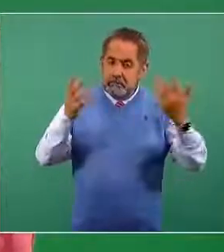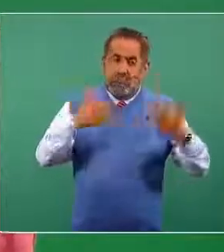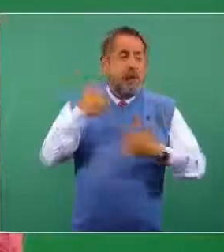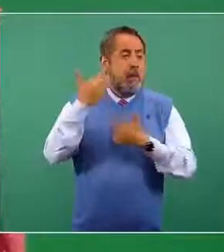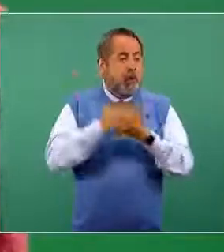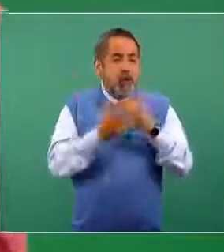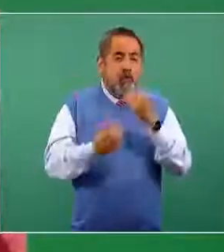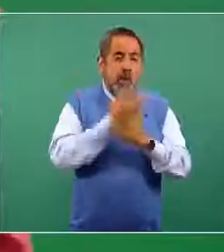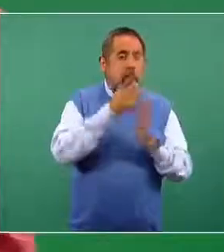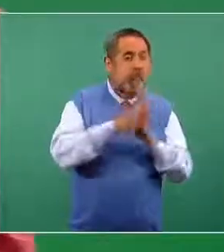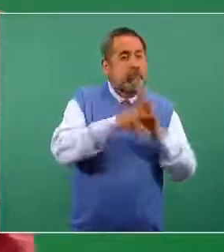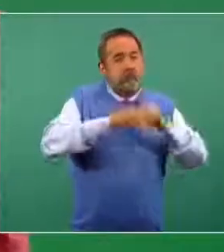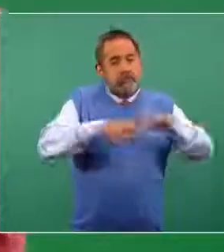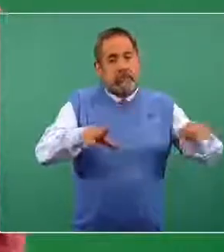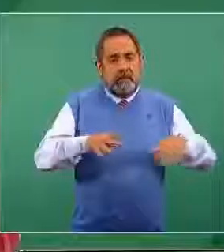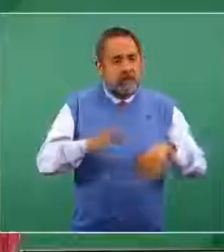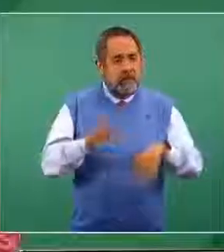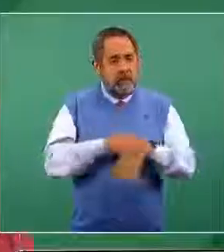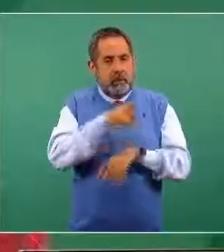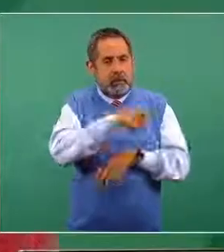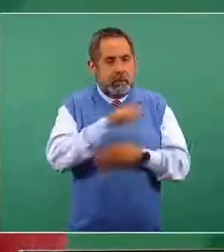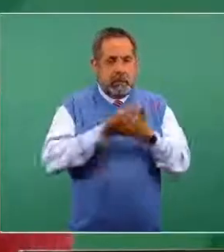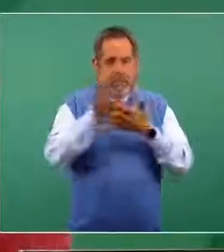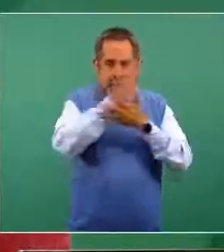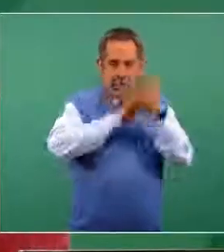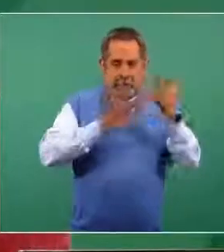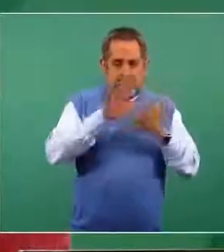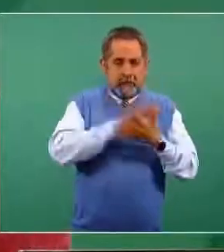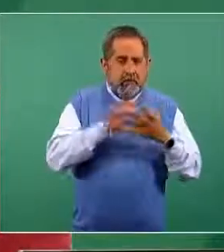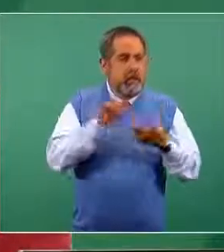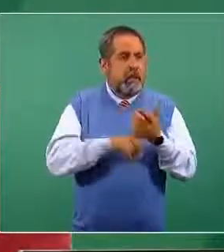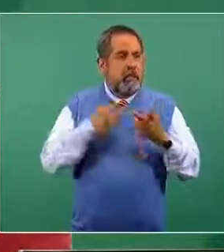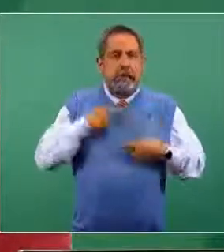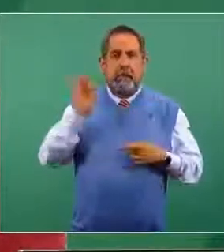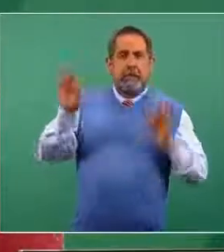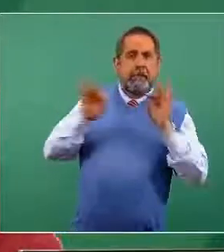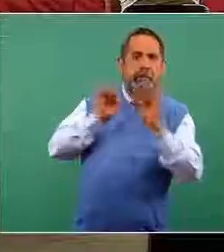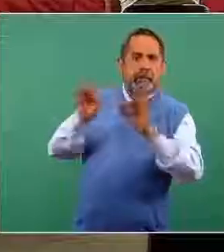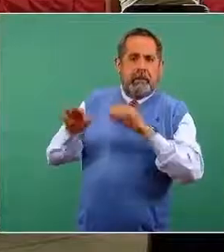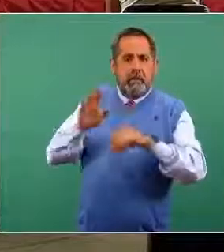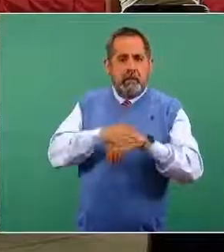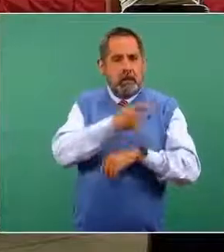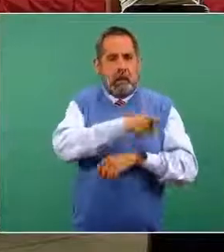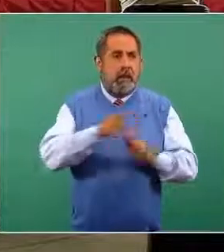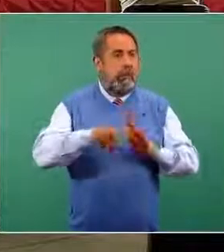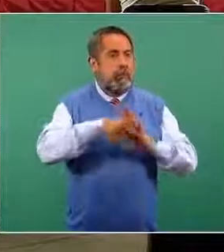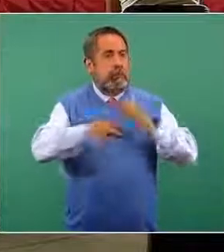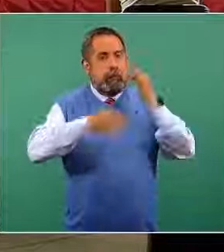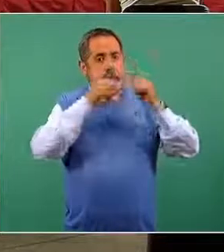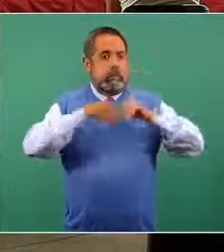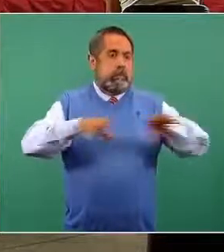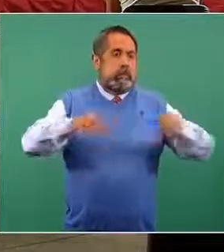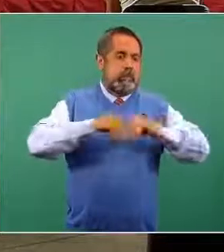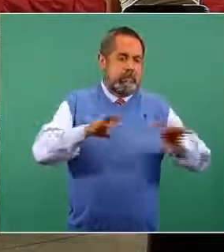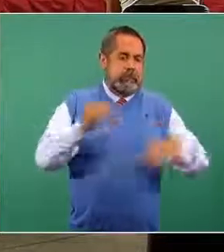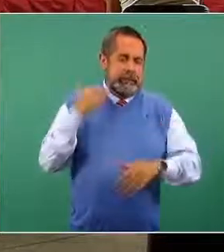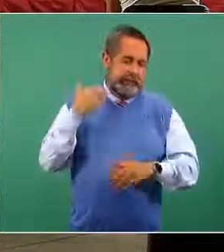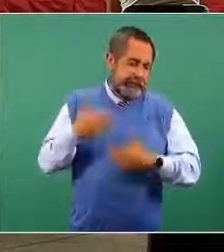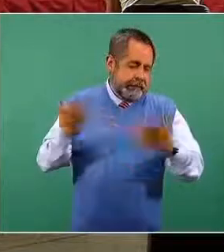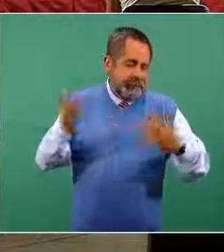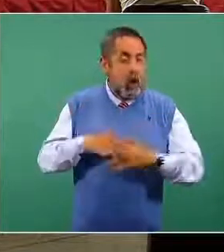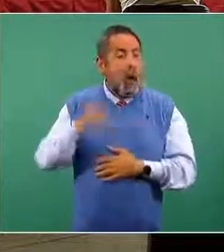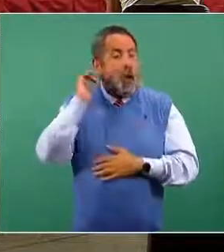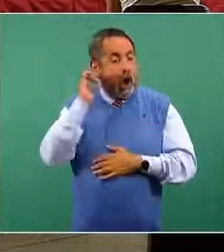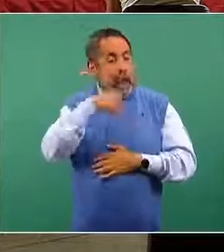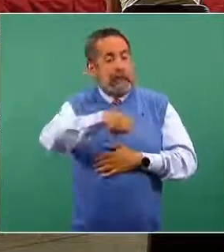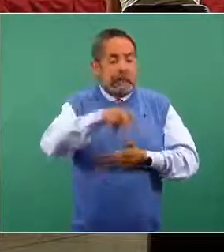planas, dado que ya quedó la confusión que ha sido sembrada en la sociedad por estas primeras planas de los últimos días.